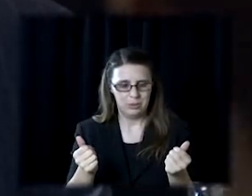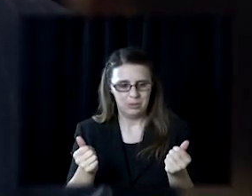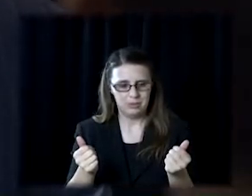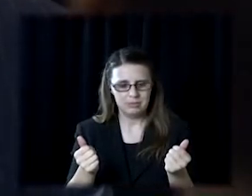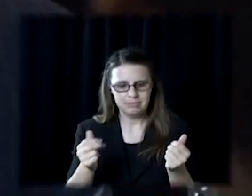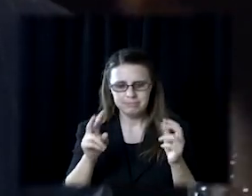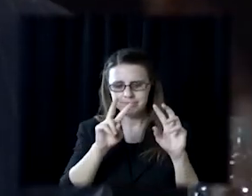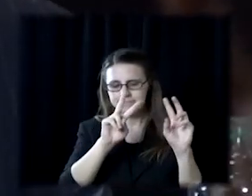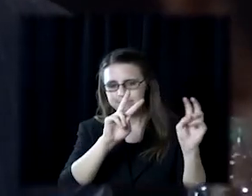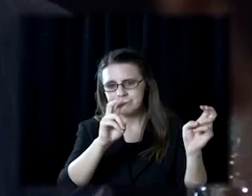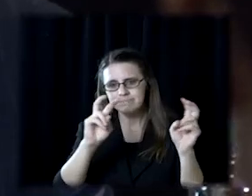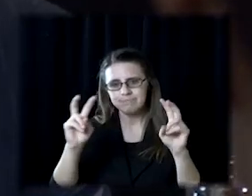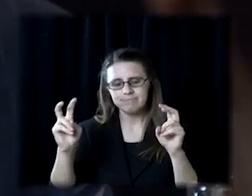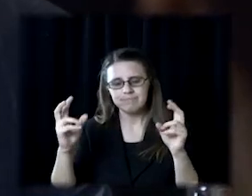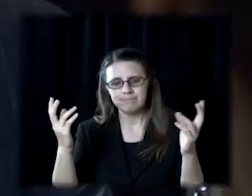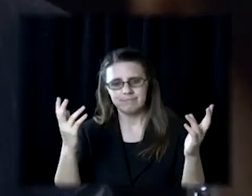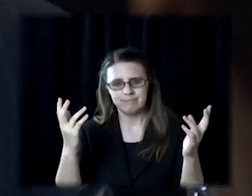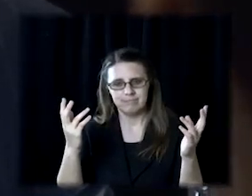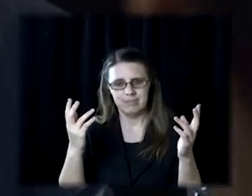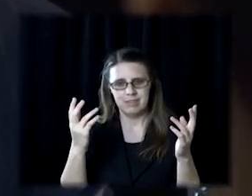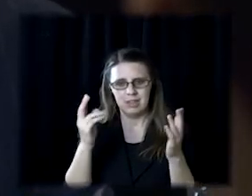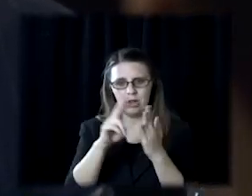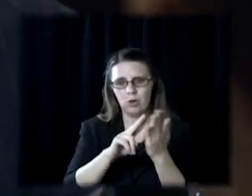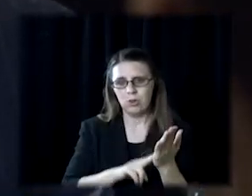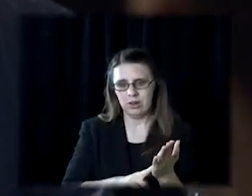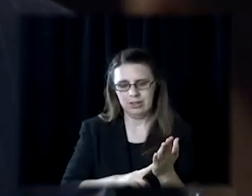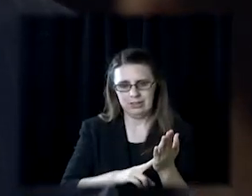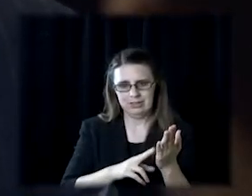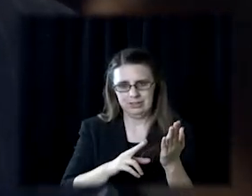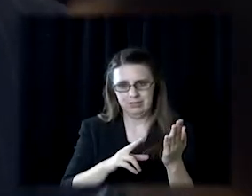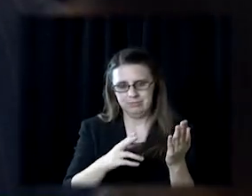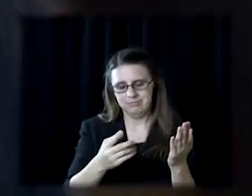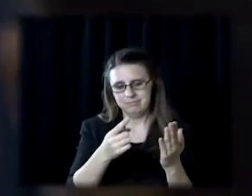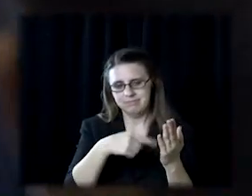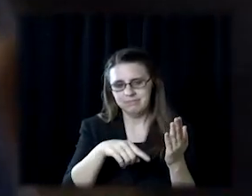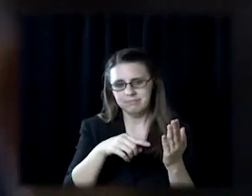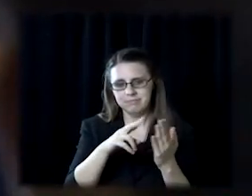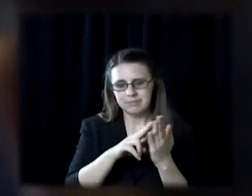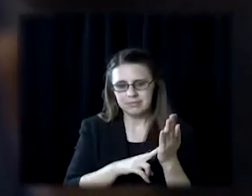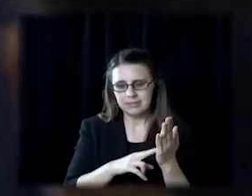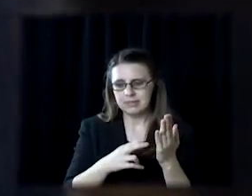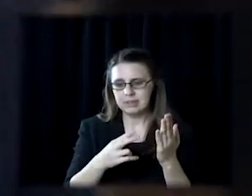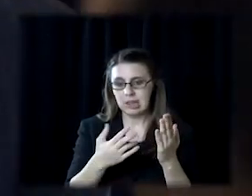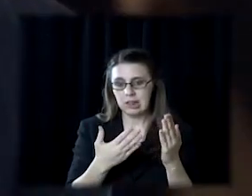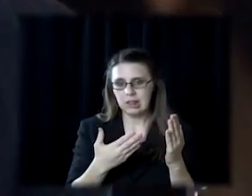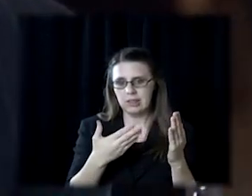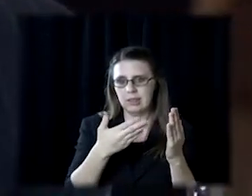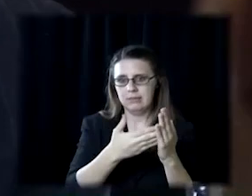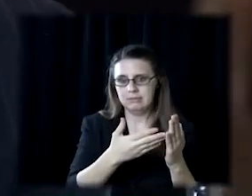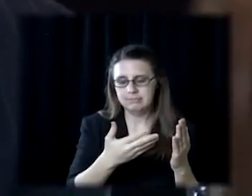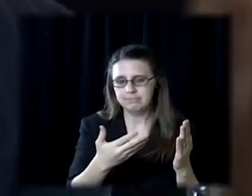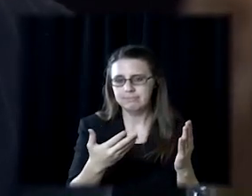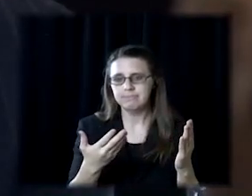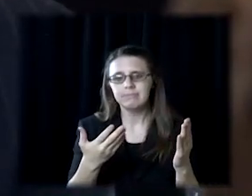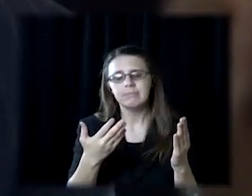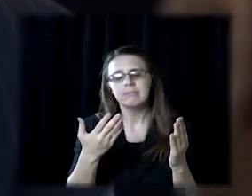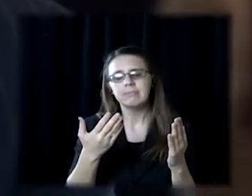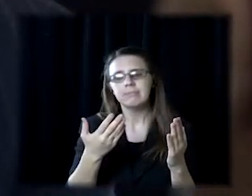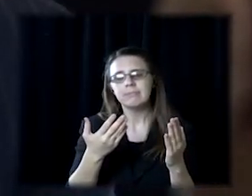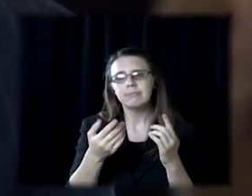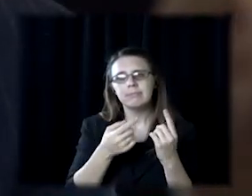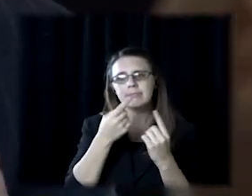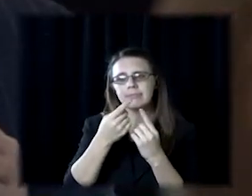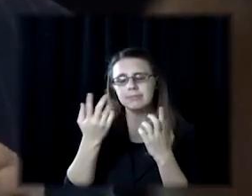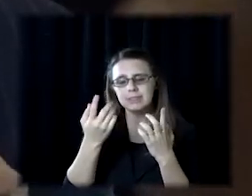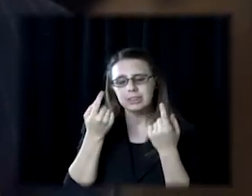de los temas con los contratistas que fueron sujetos de demanda, es uno tratar de hacer